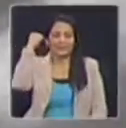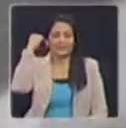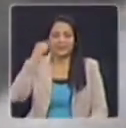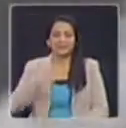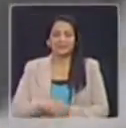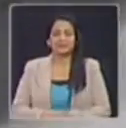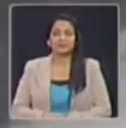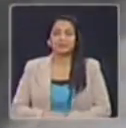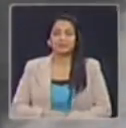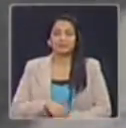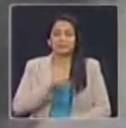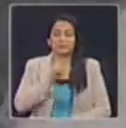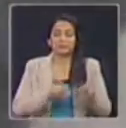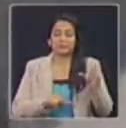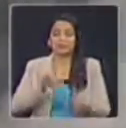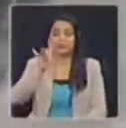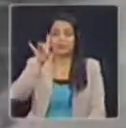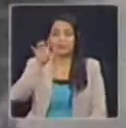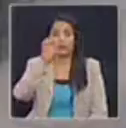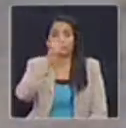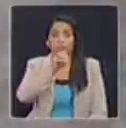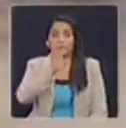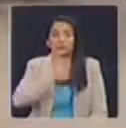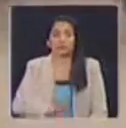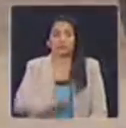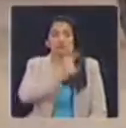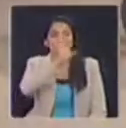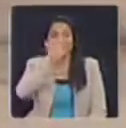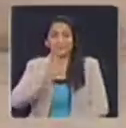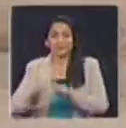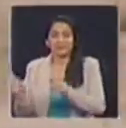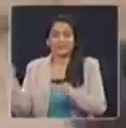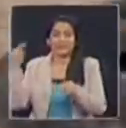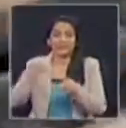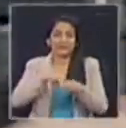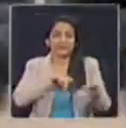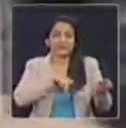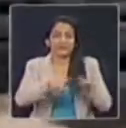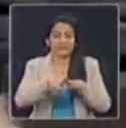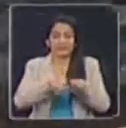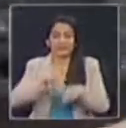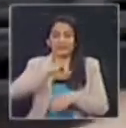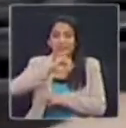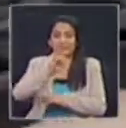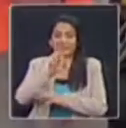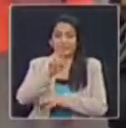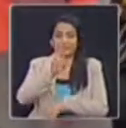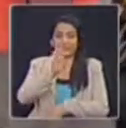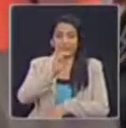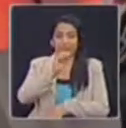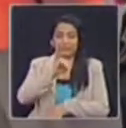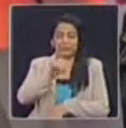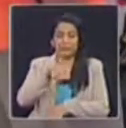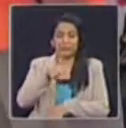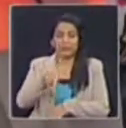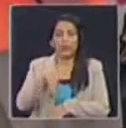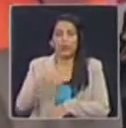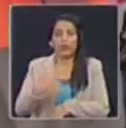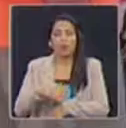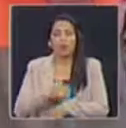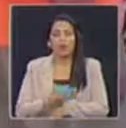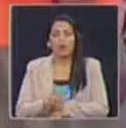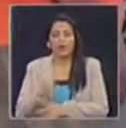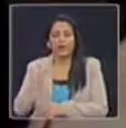Con la presencia de 80 pilotos de diferentes provincias del Ecuador, se efectuó el segundo campeonato de enduro. Jeremy Vélez fue el ganador en motos, categoría